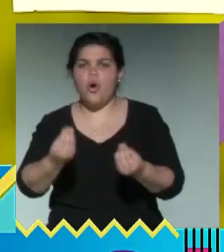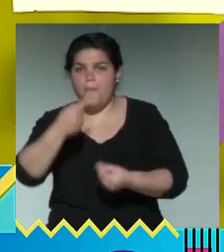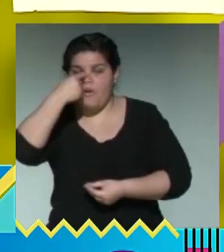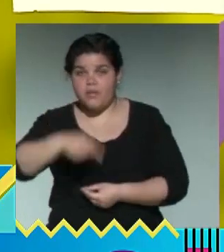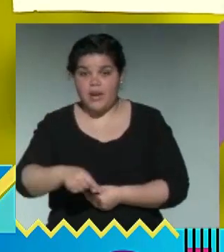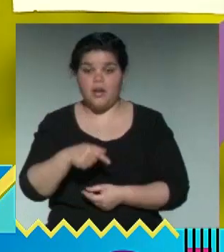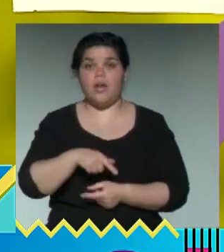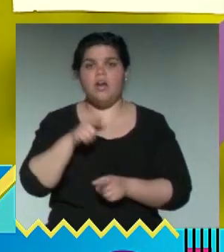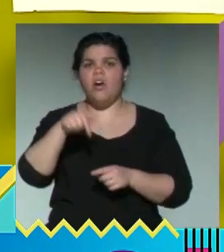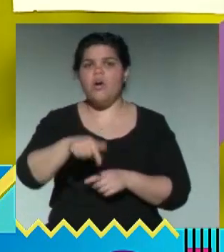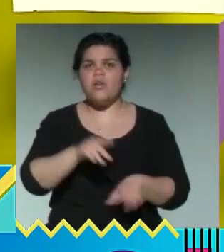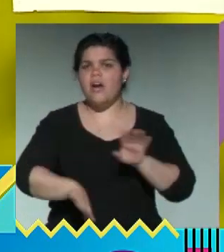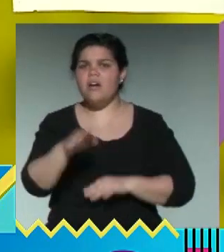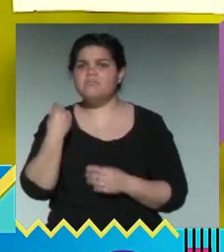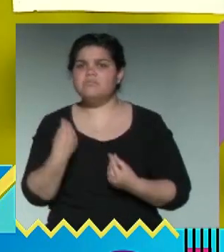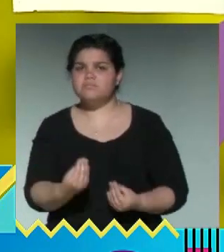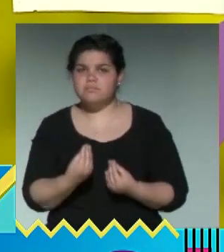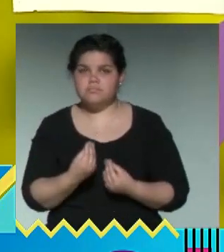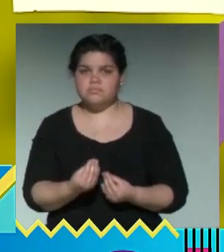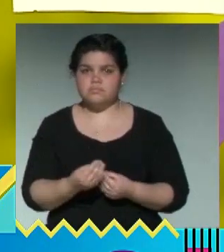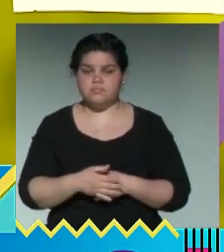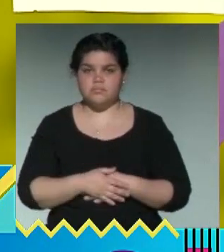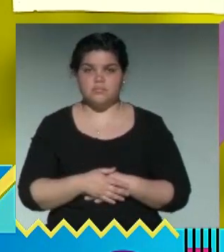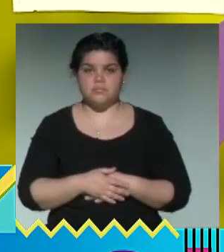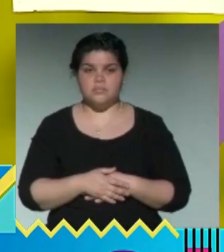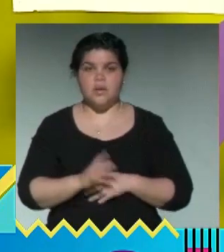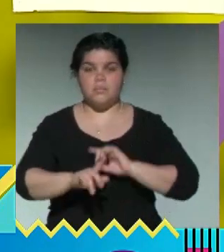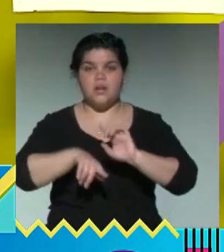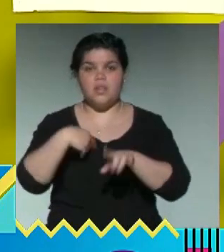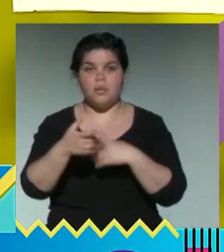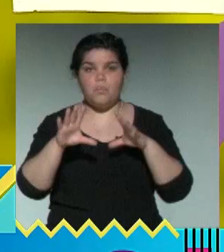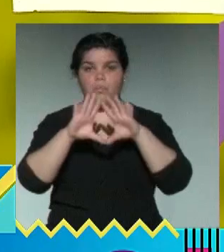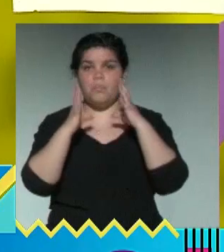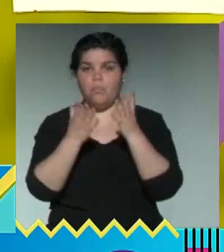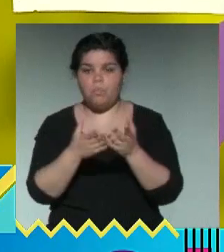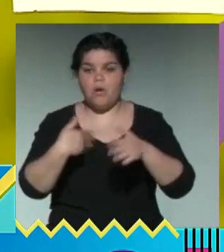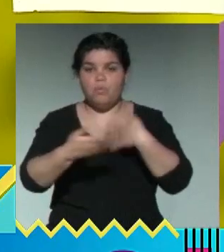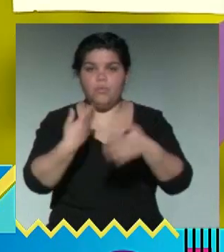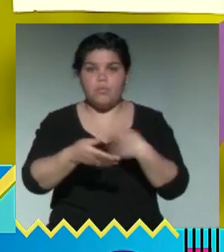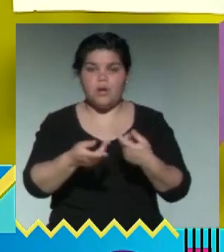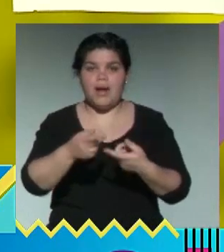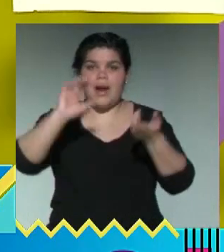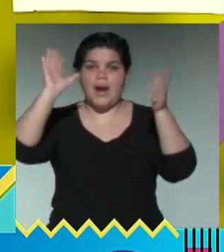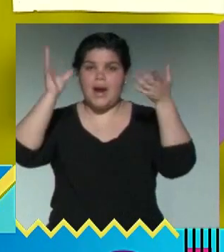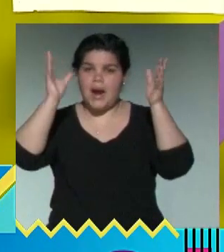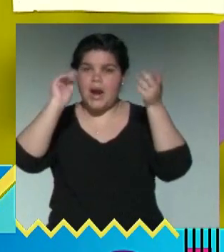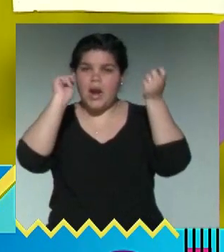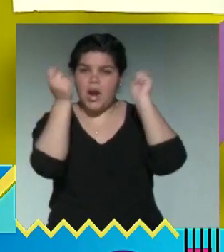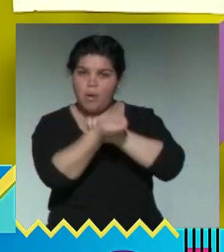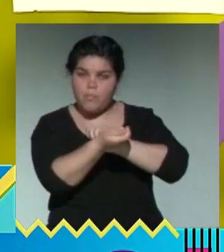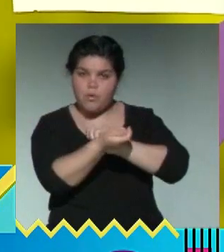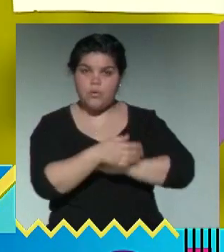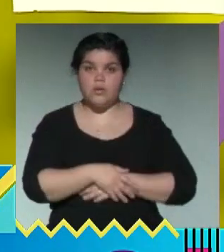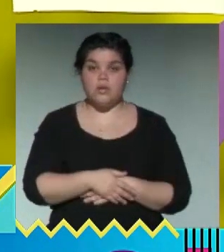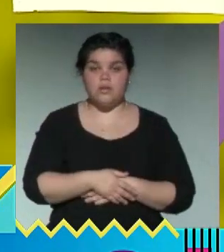¿Qué estamos haciendo, ¿sí? Para tratar de generar un impacto justamente en relación a este cambio climático? Y eso obviamente